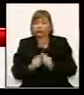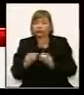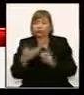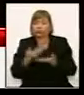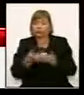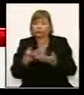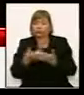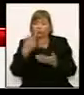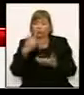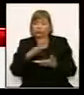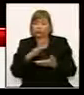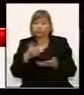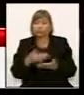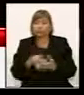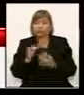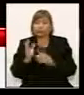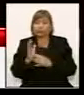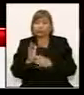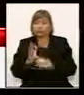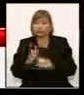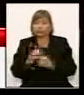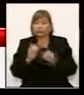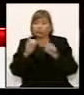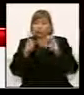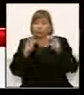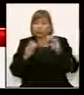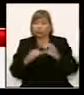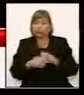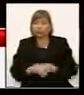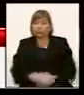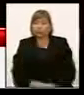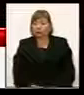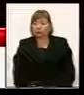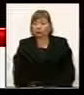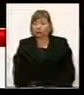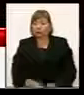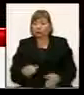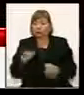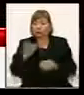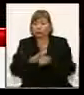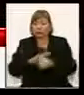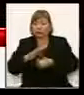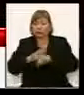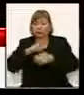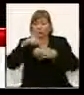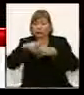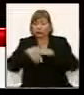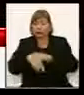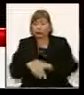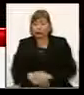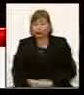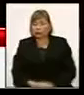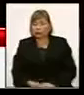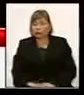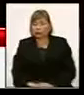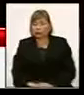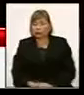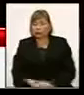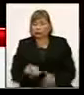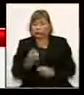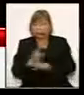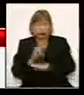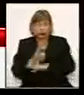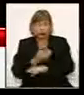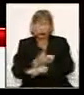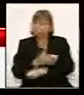vinculadas a todo el tema de señalética y acciones de parchado superficial y profundo en la zona, que estamos desarrollando,